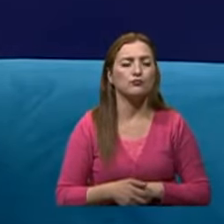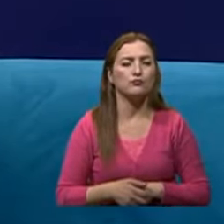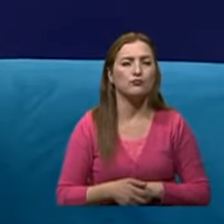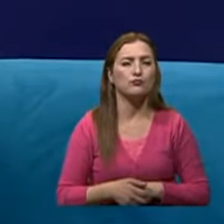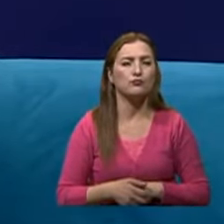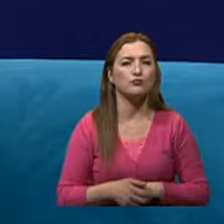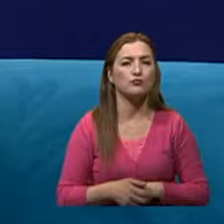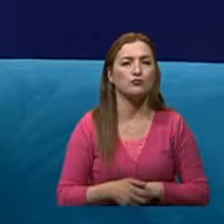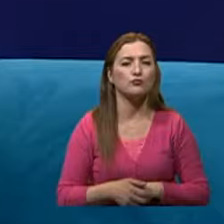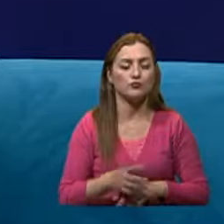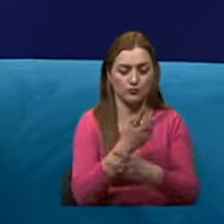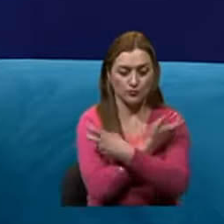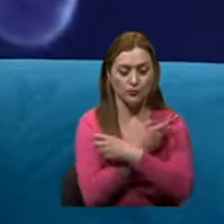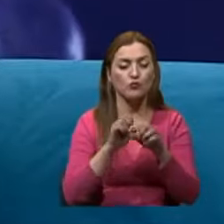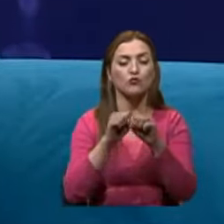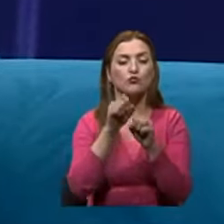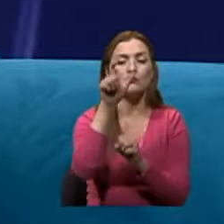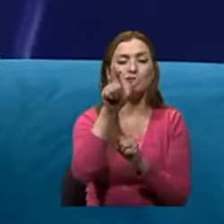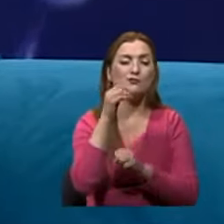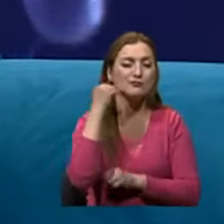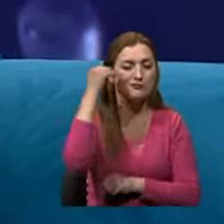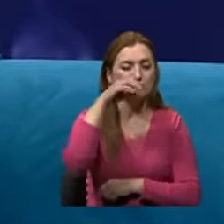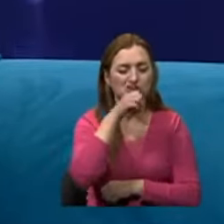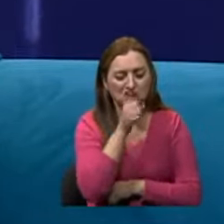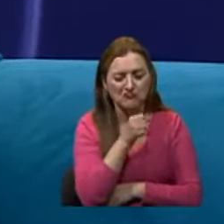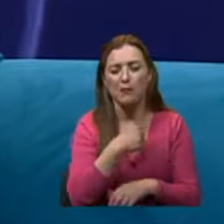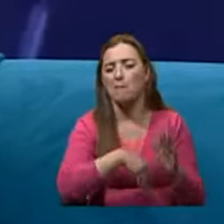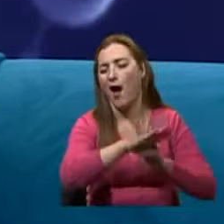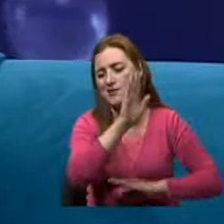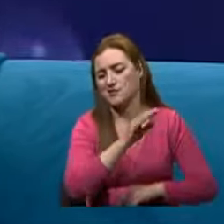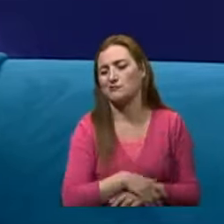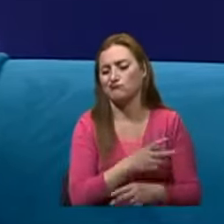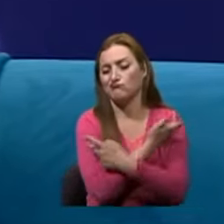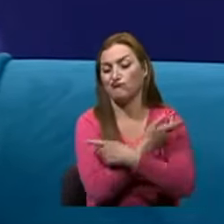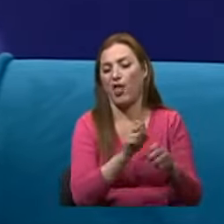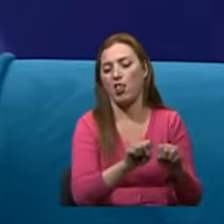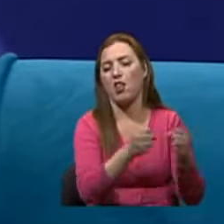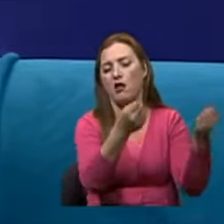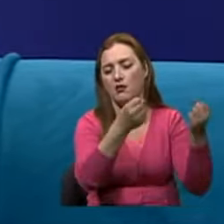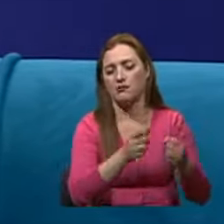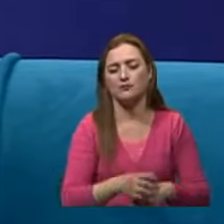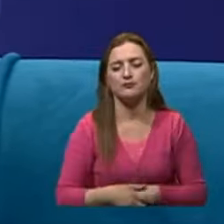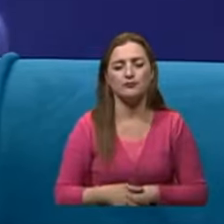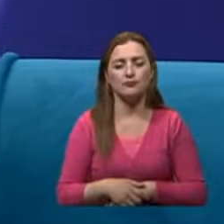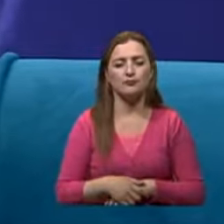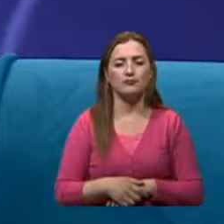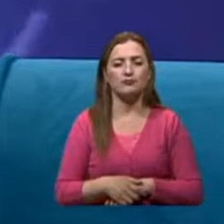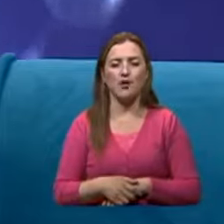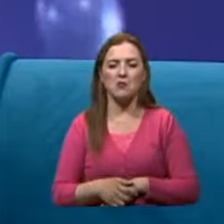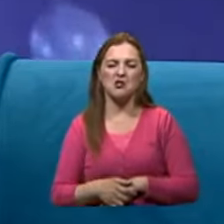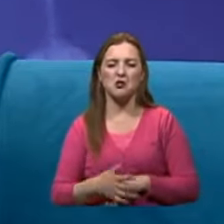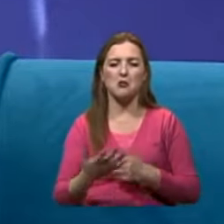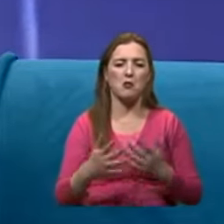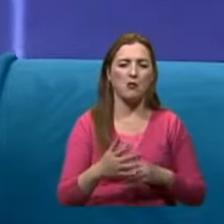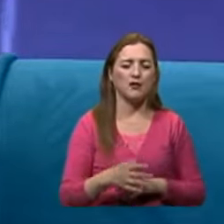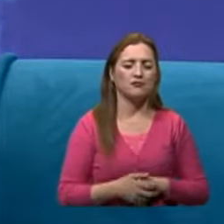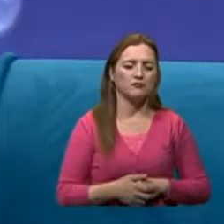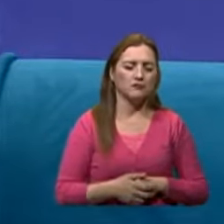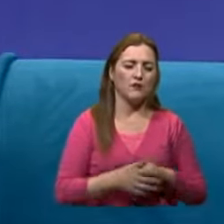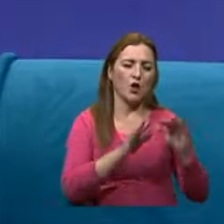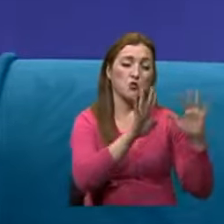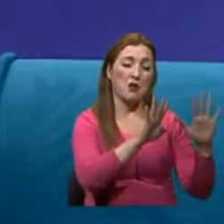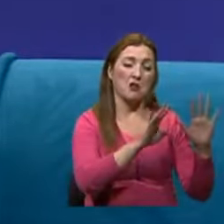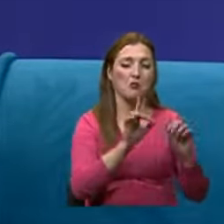La tasa de fractura en un paciente de edad avanzada es muchísimo más alta. Más o menos la relación viene a ser 9-1, por no